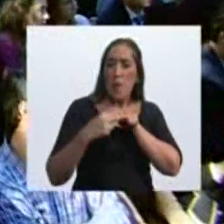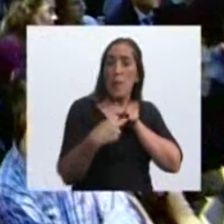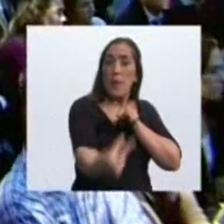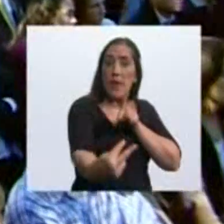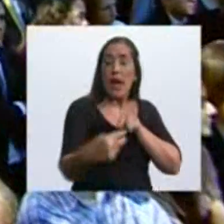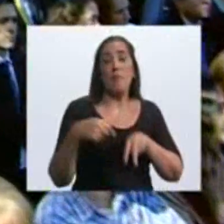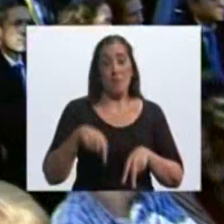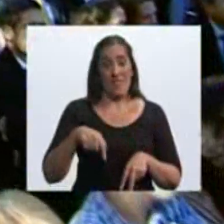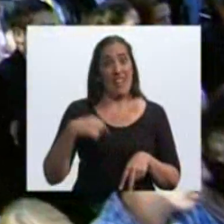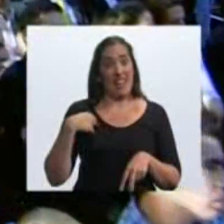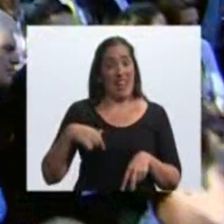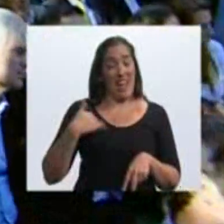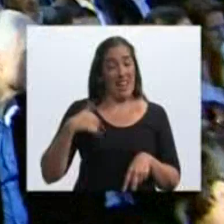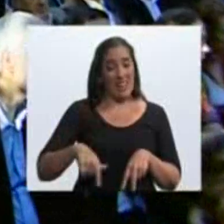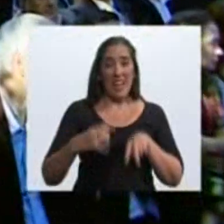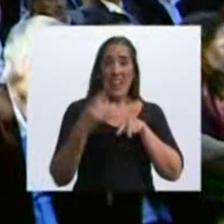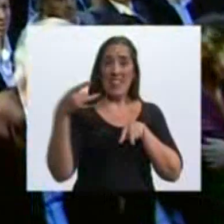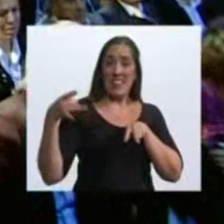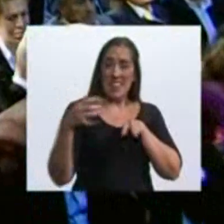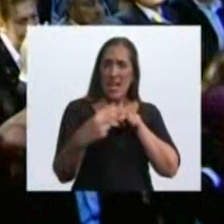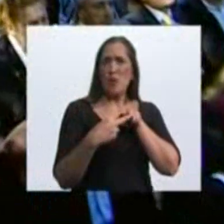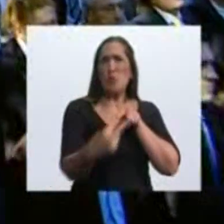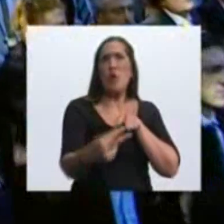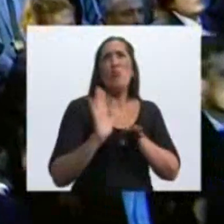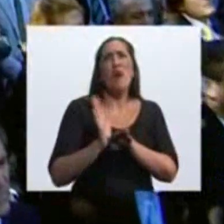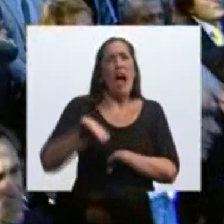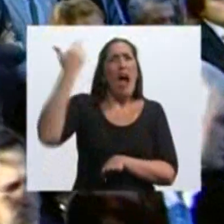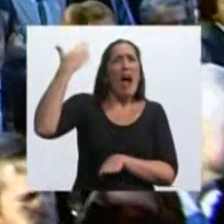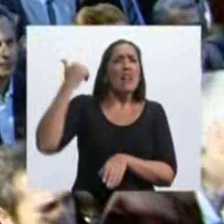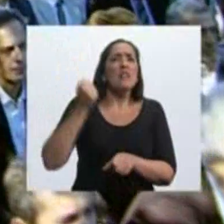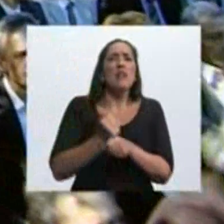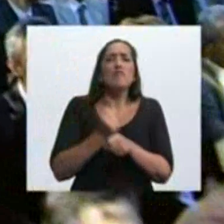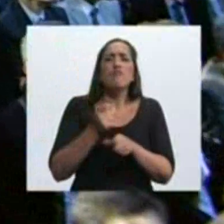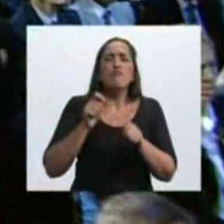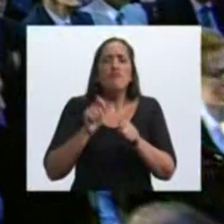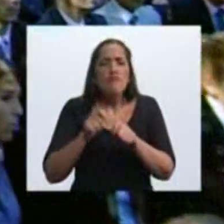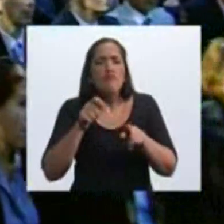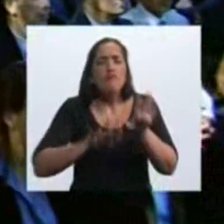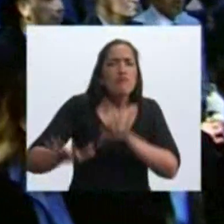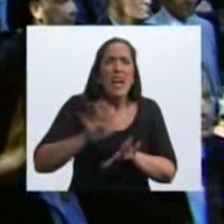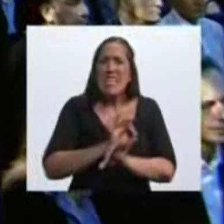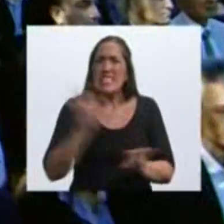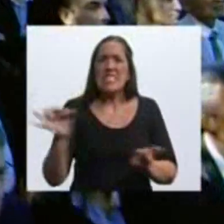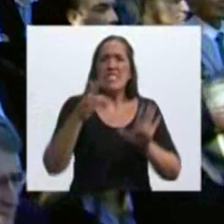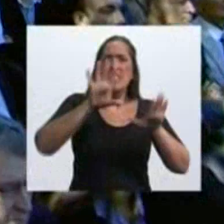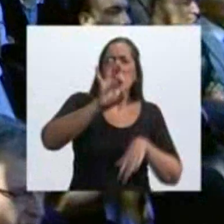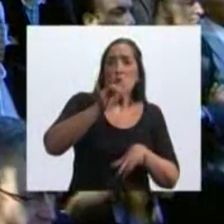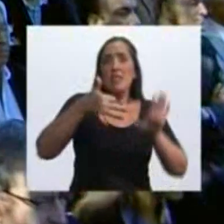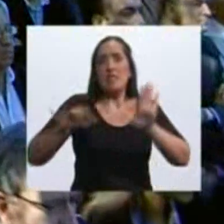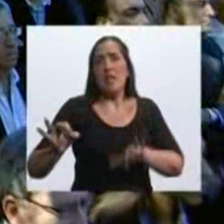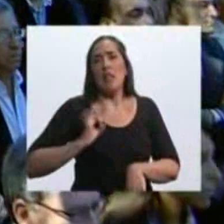vías de nuestros trenes, todo esto no se hacía desde hace 50 o 60 años. Gracias, ¿se